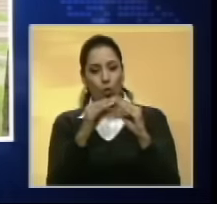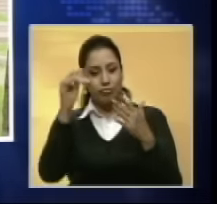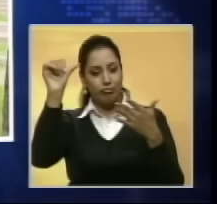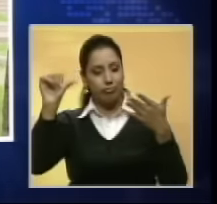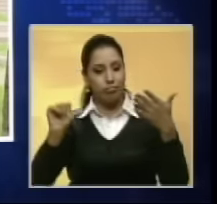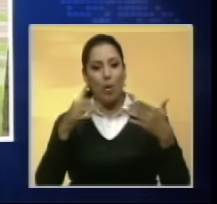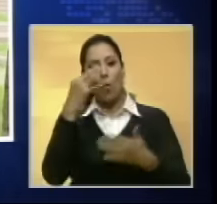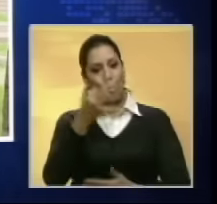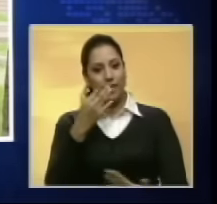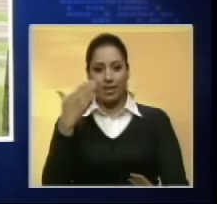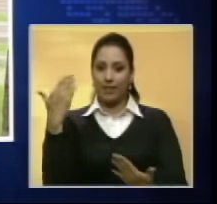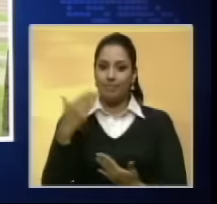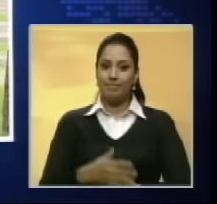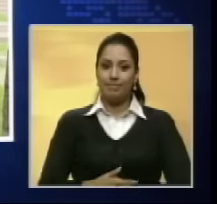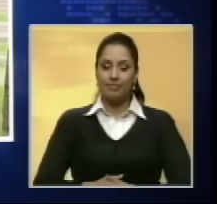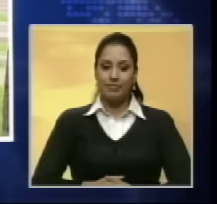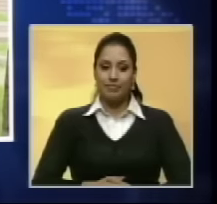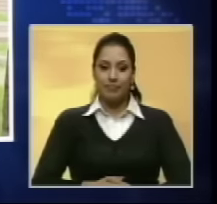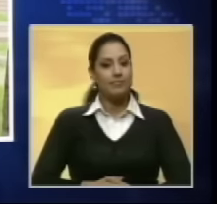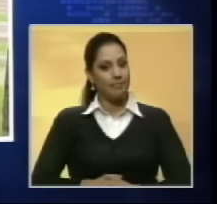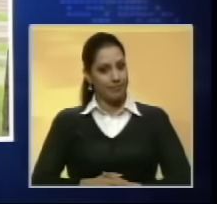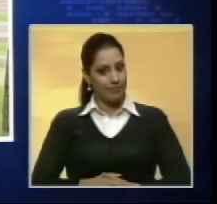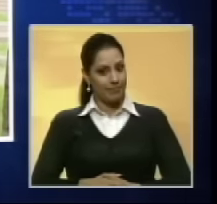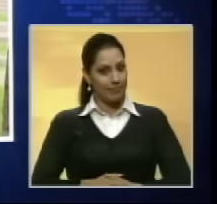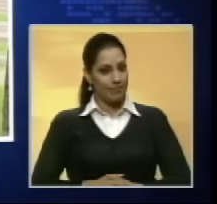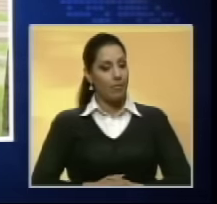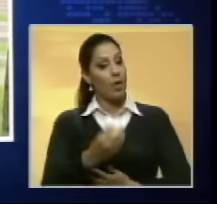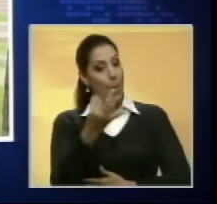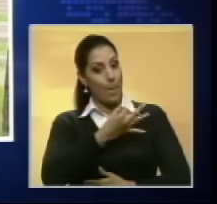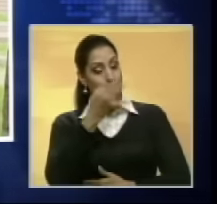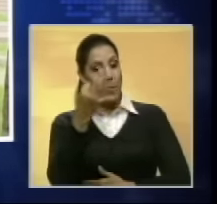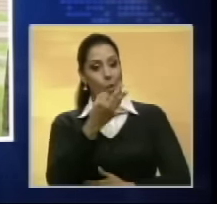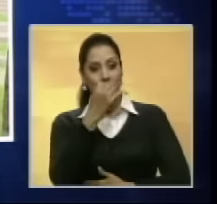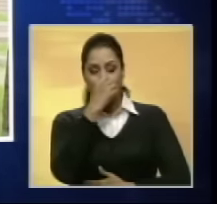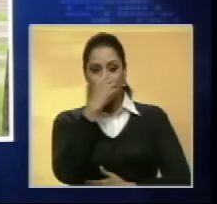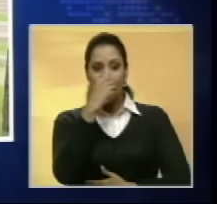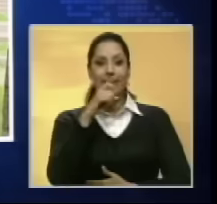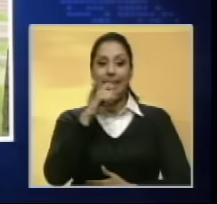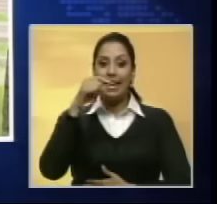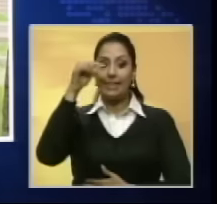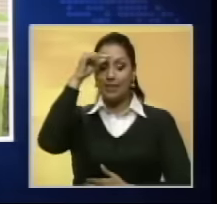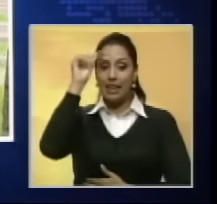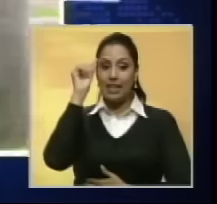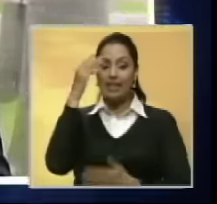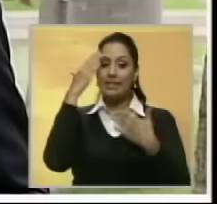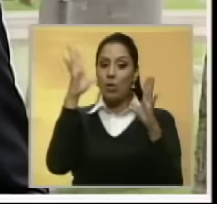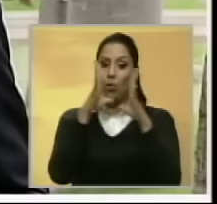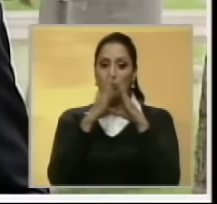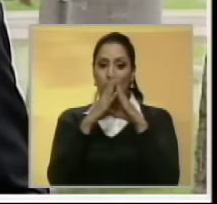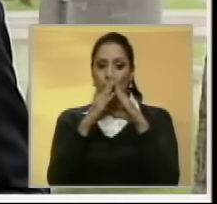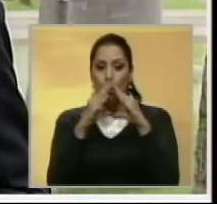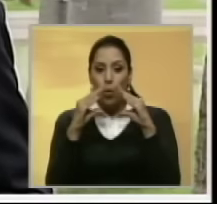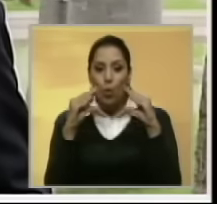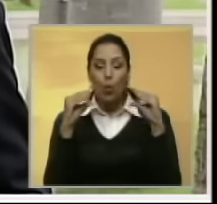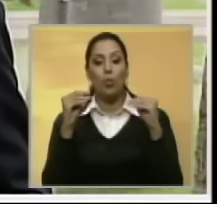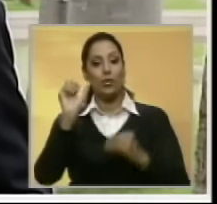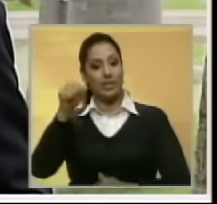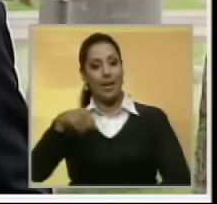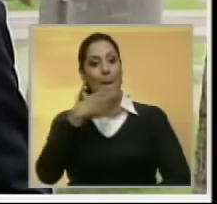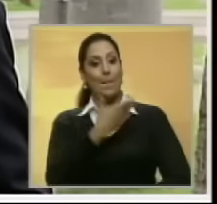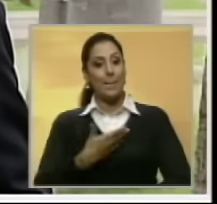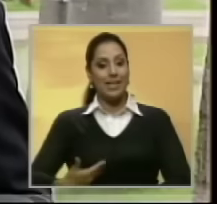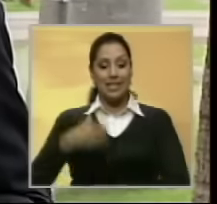todos los detalles. Cuéntanos, Manuel, buenas tardes. Buenas tardes, Endrina. Saludos a todos. Efectivamente, el